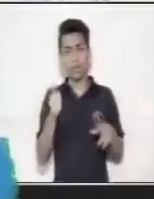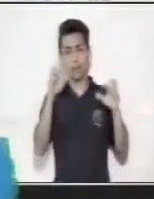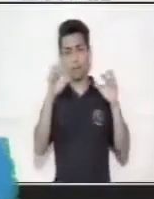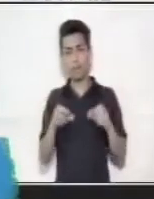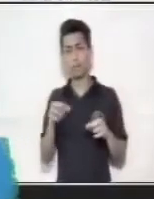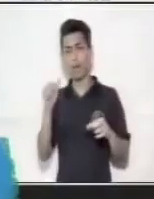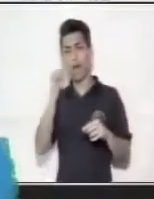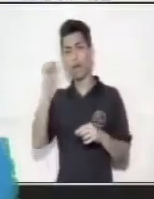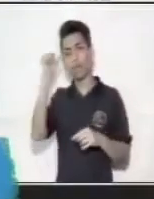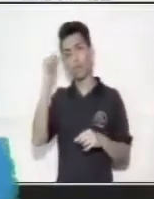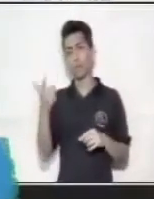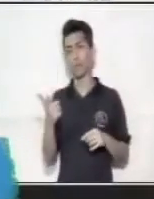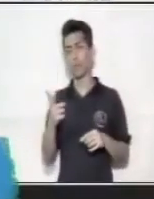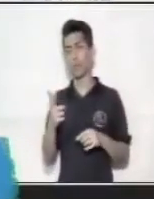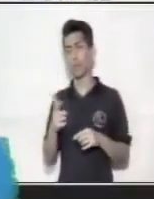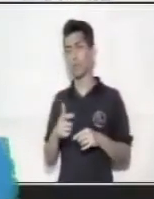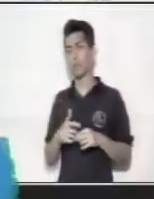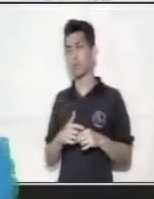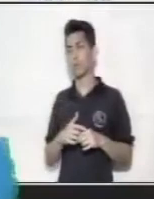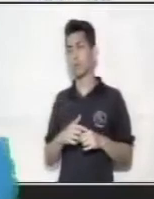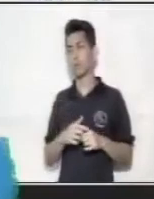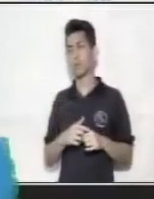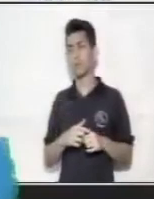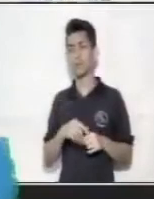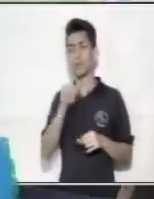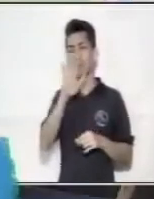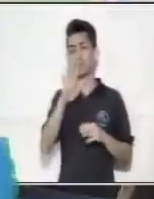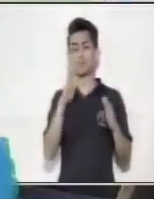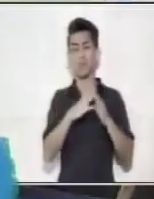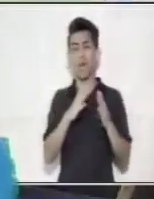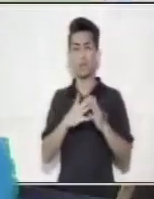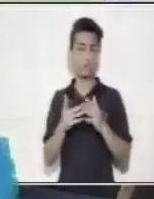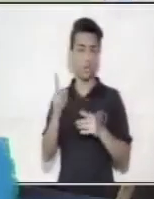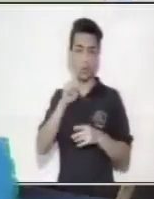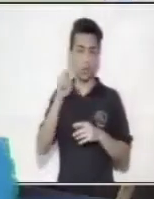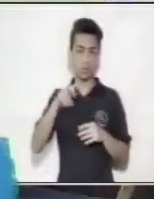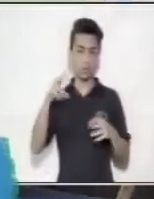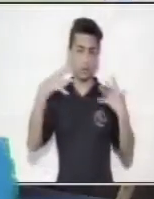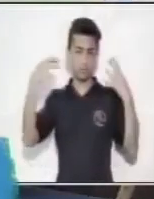persona adulta que esté en casa sin salir.